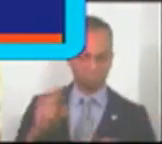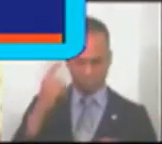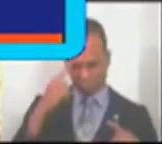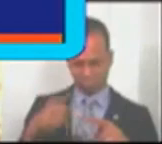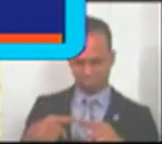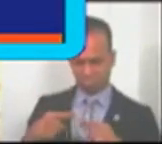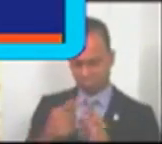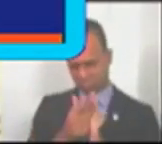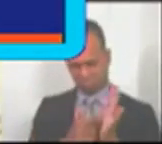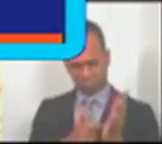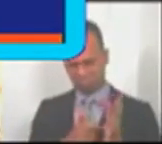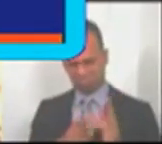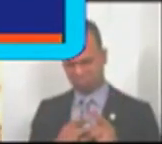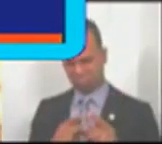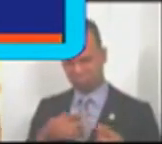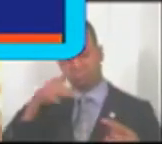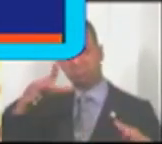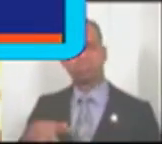una ley.